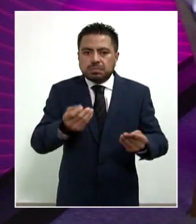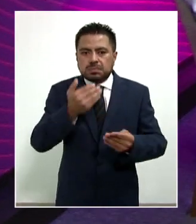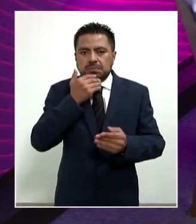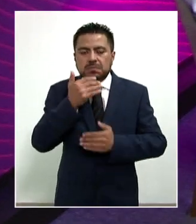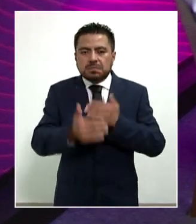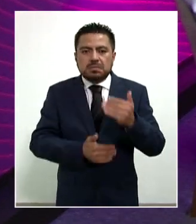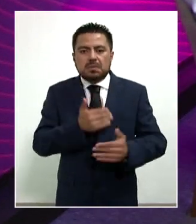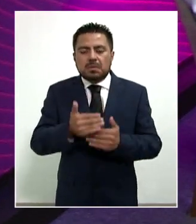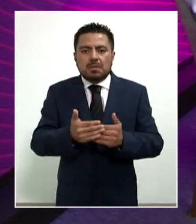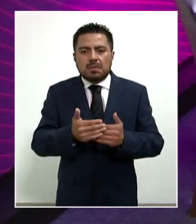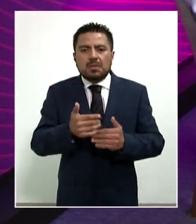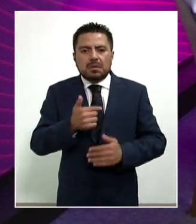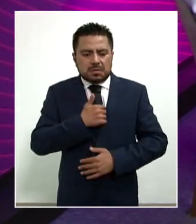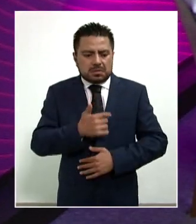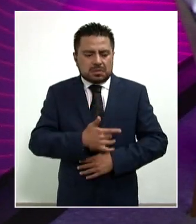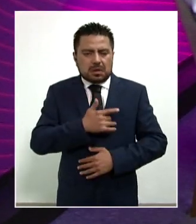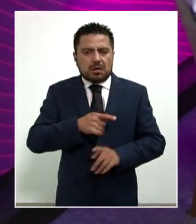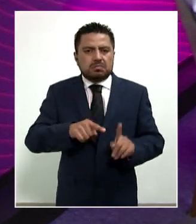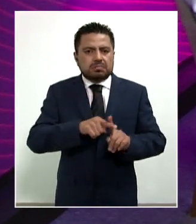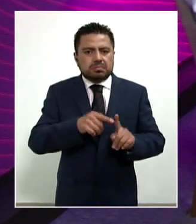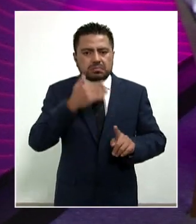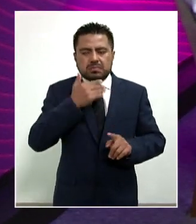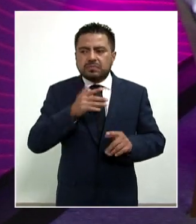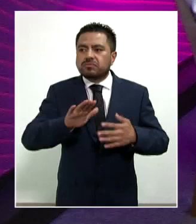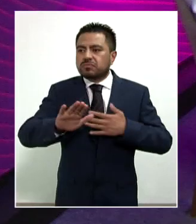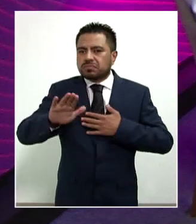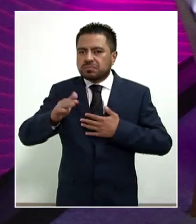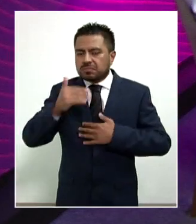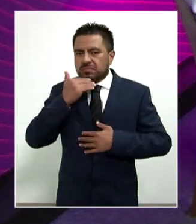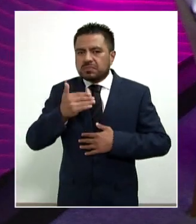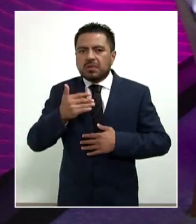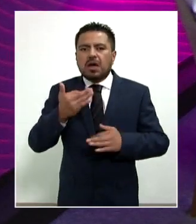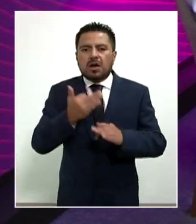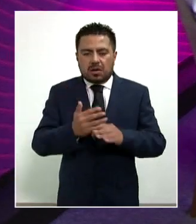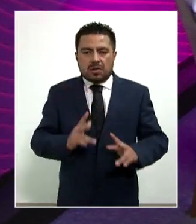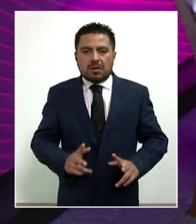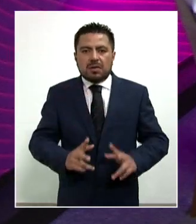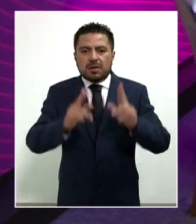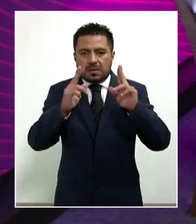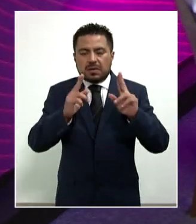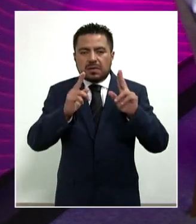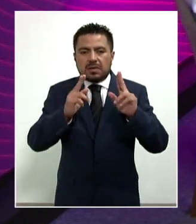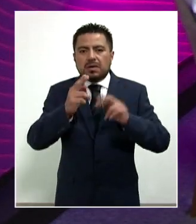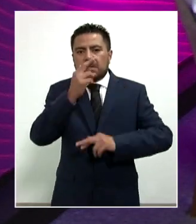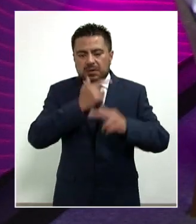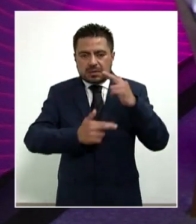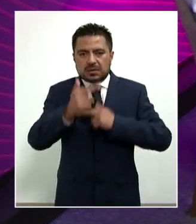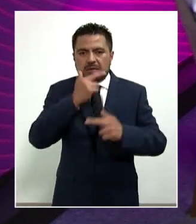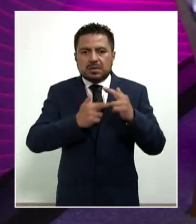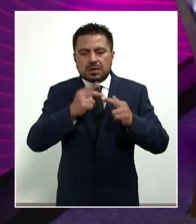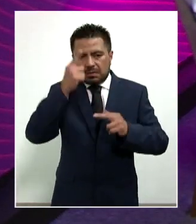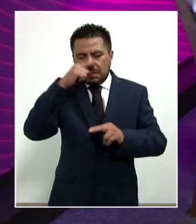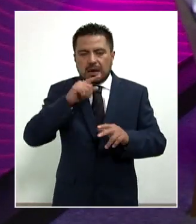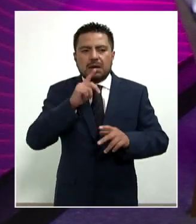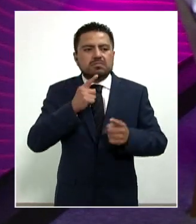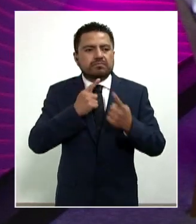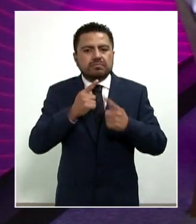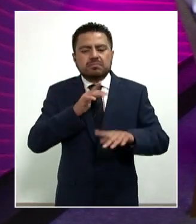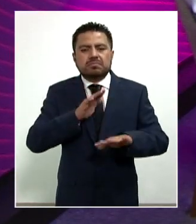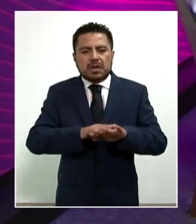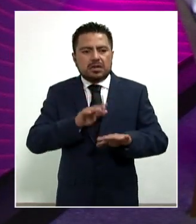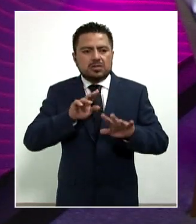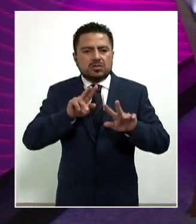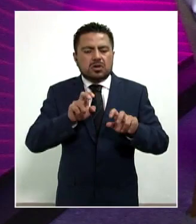que pues, me dan cierto optimismo. Prometen. Pues a ver. Déjenme ir a una pausa y volvemos para seguir conversando